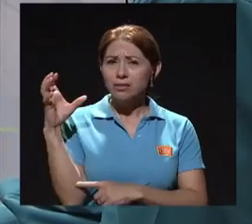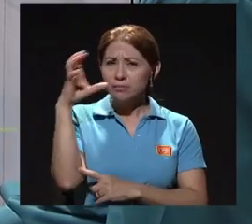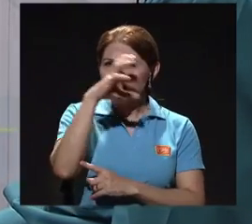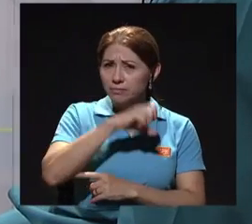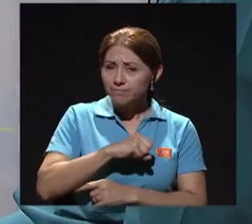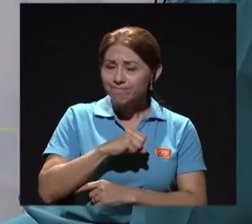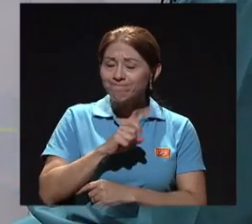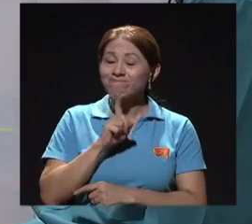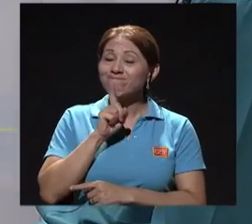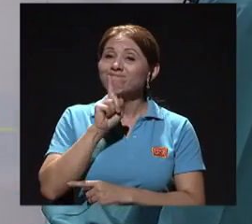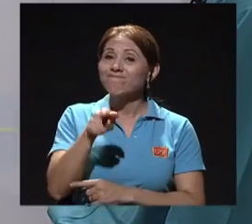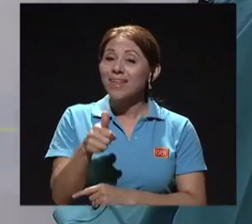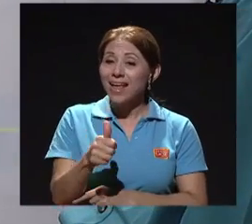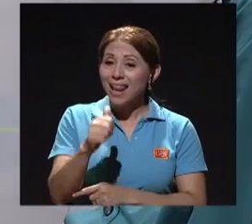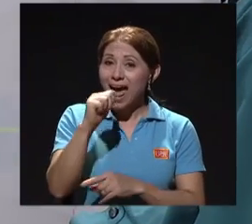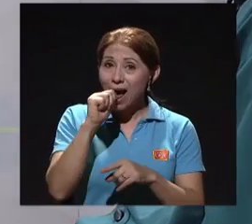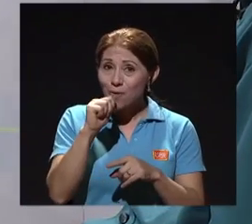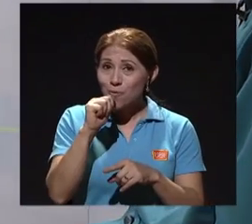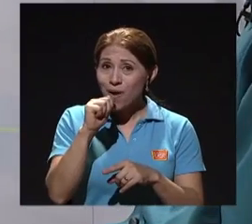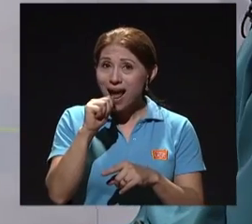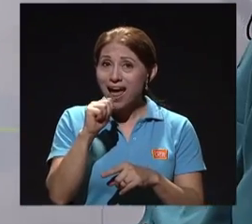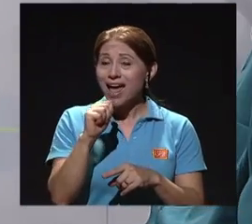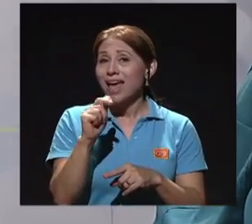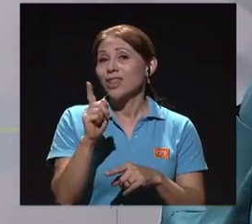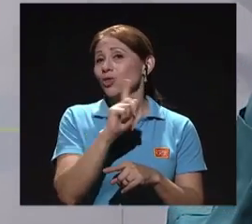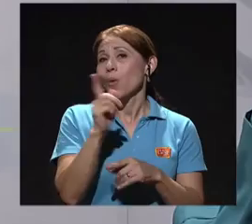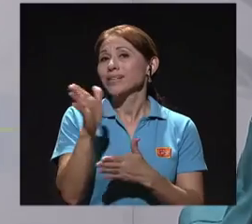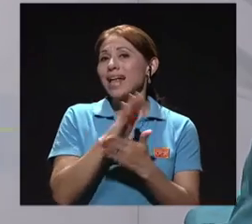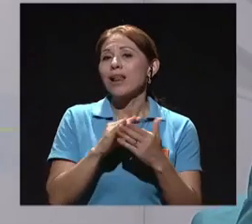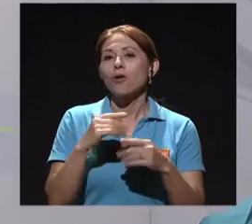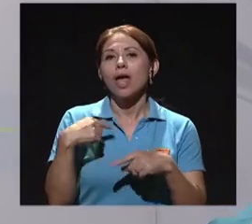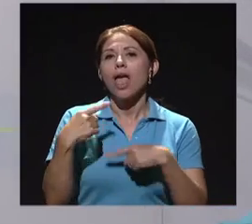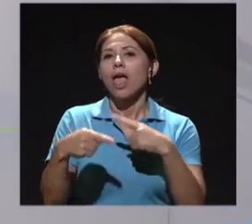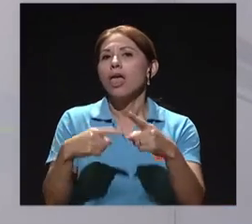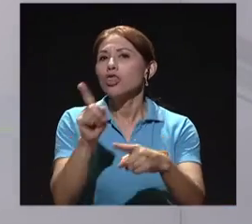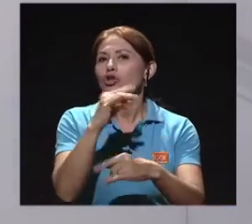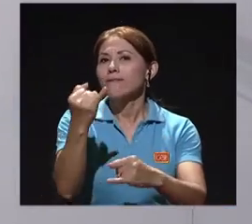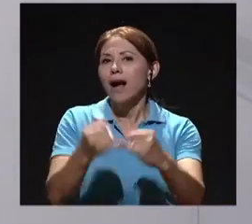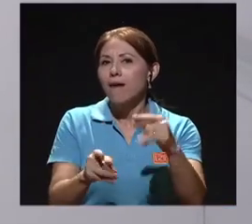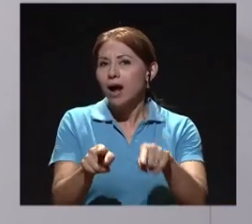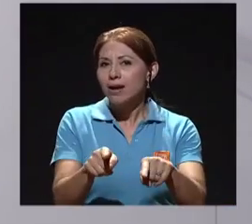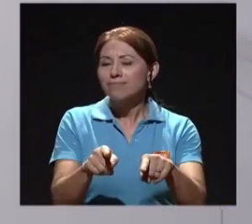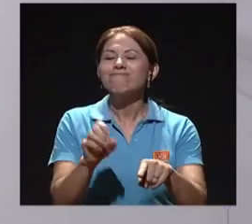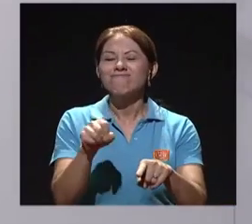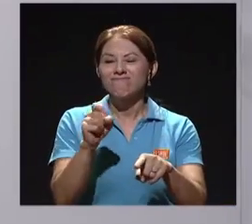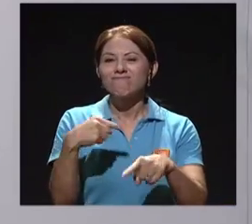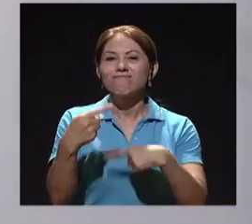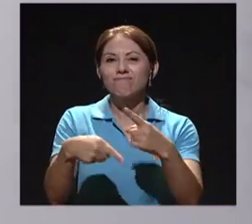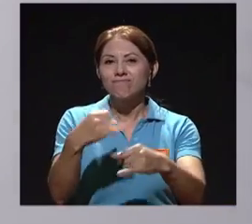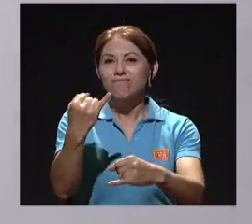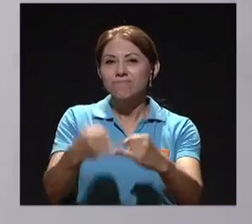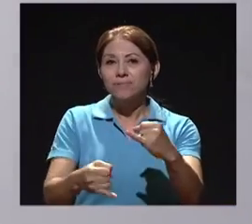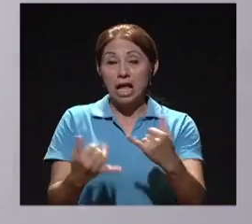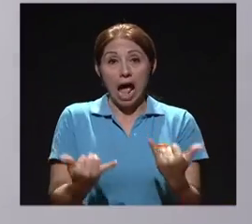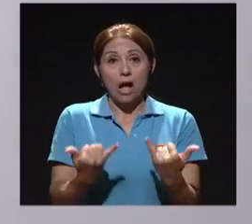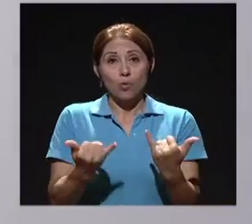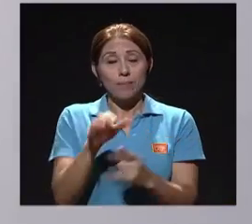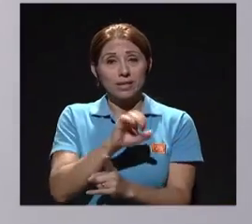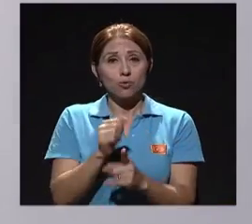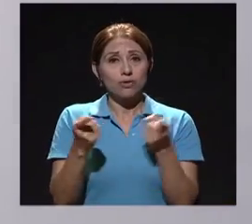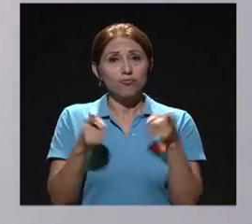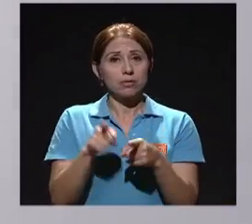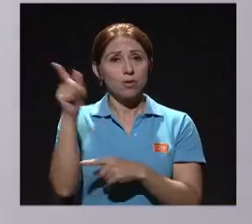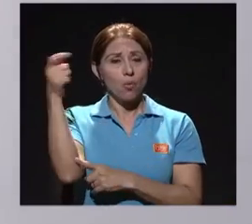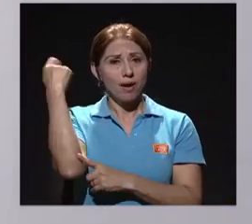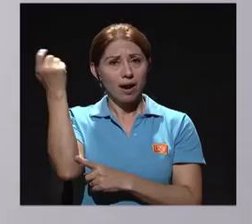efectivamente el agua es un bien que no es inagotable y hoy en día tenemos en guanacaste una situación que